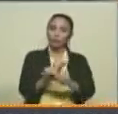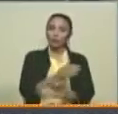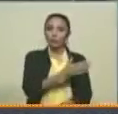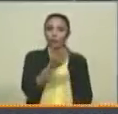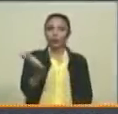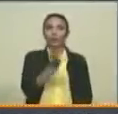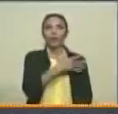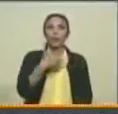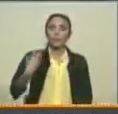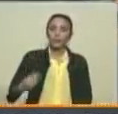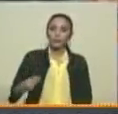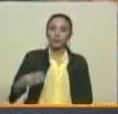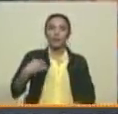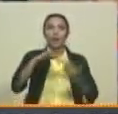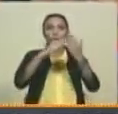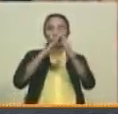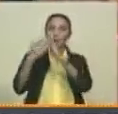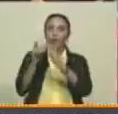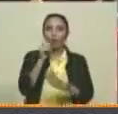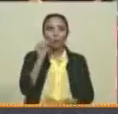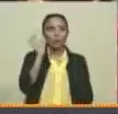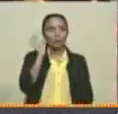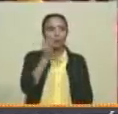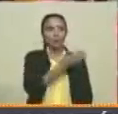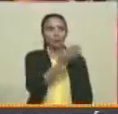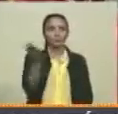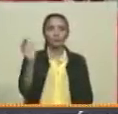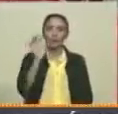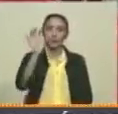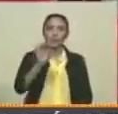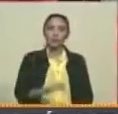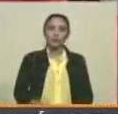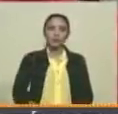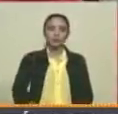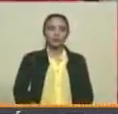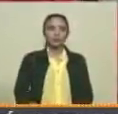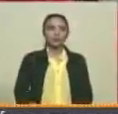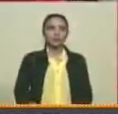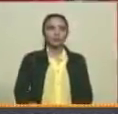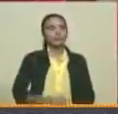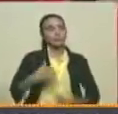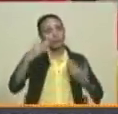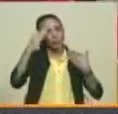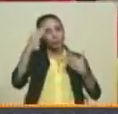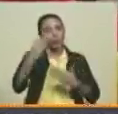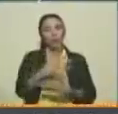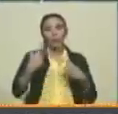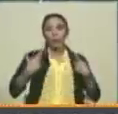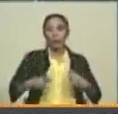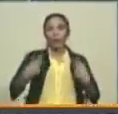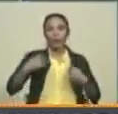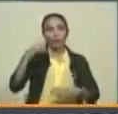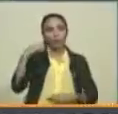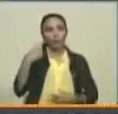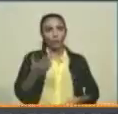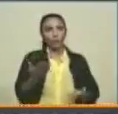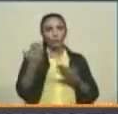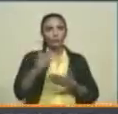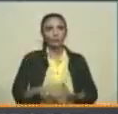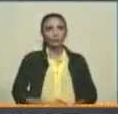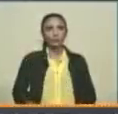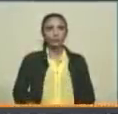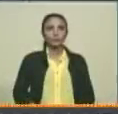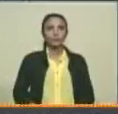noches, comuneros y comuneras de la patria. Saludo, Aristóbulo. Sí,